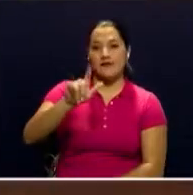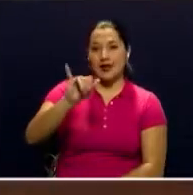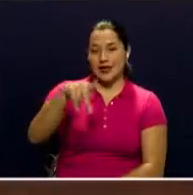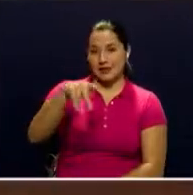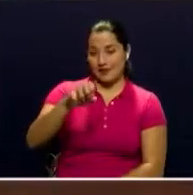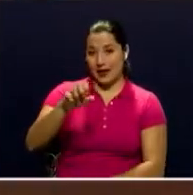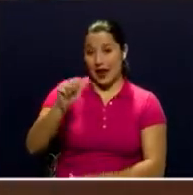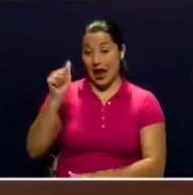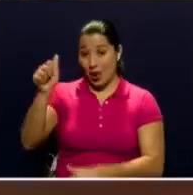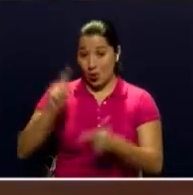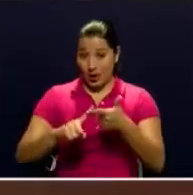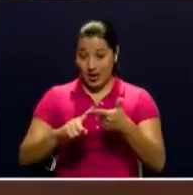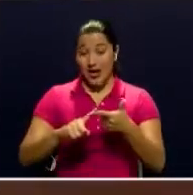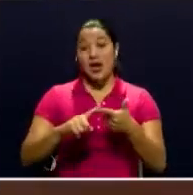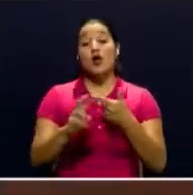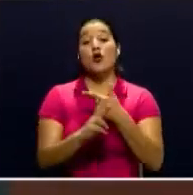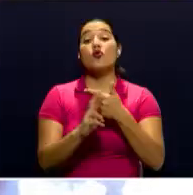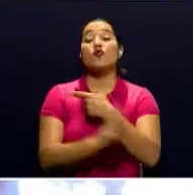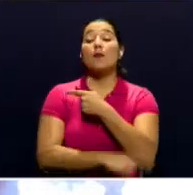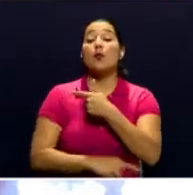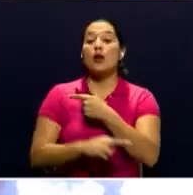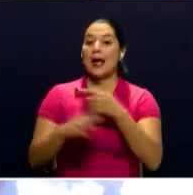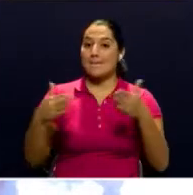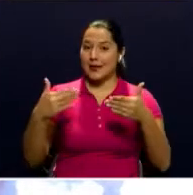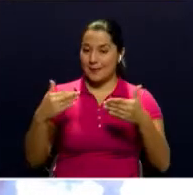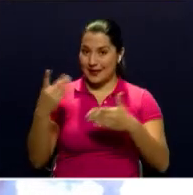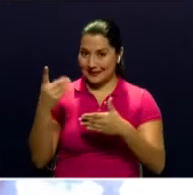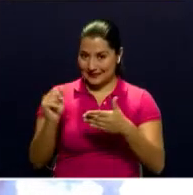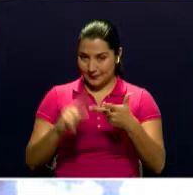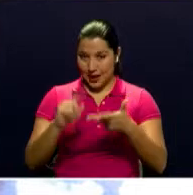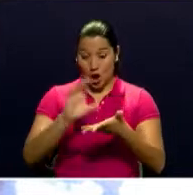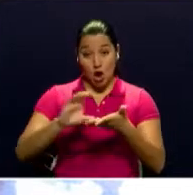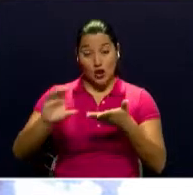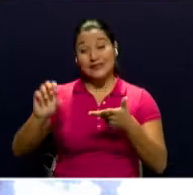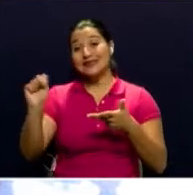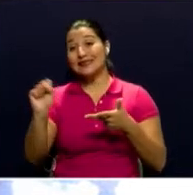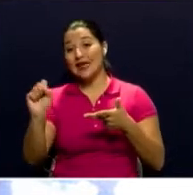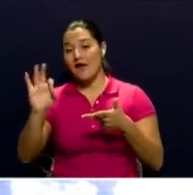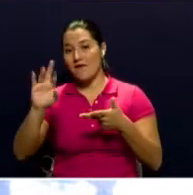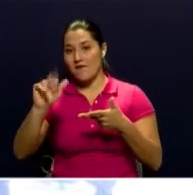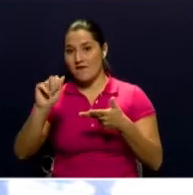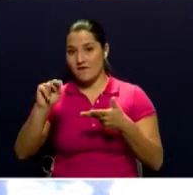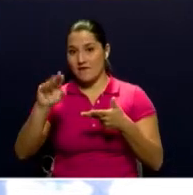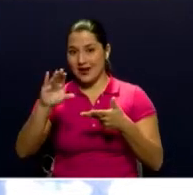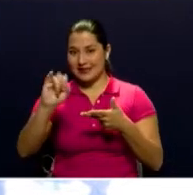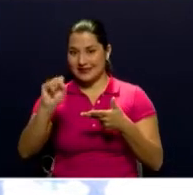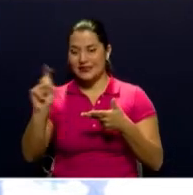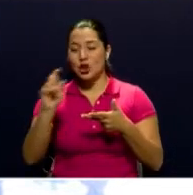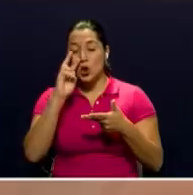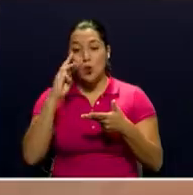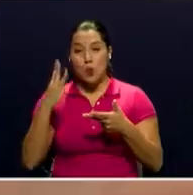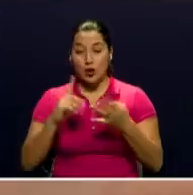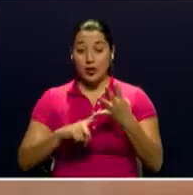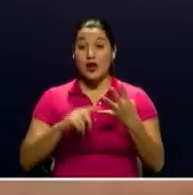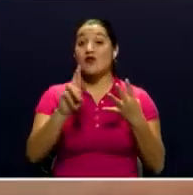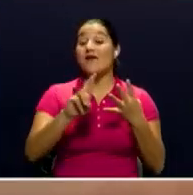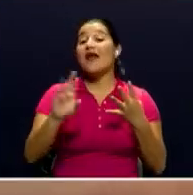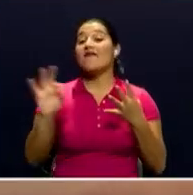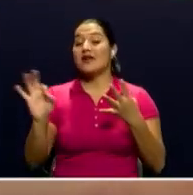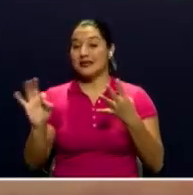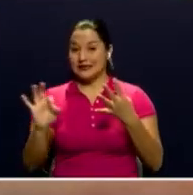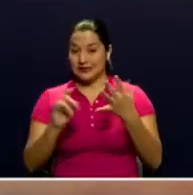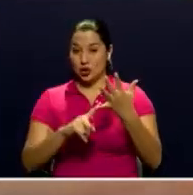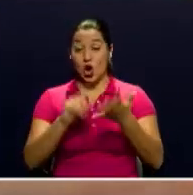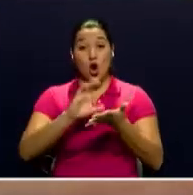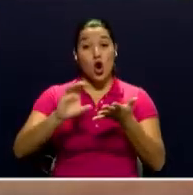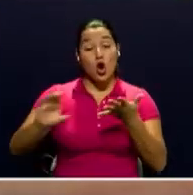Alajuelita, la Escuela República de Panamá de Desamparados, el Colegio Saint Francis de Moravia, la Escuela Reverendo Francisco,